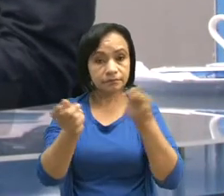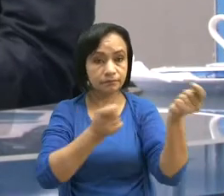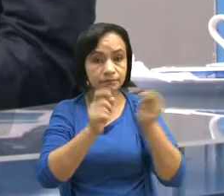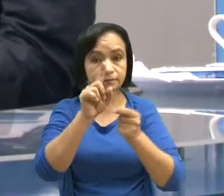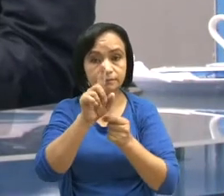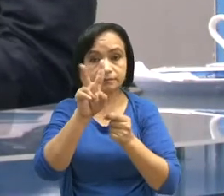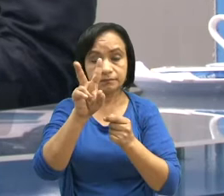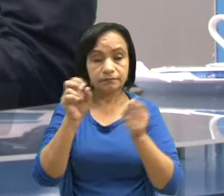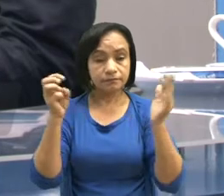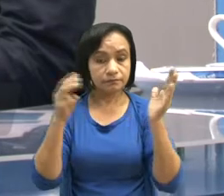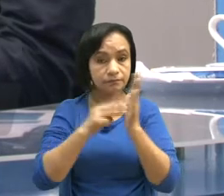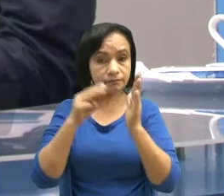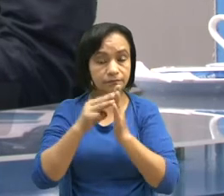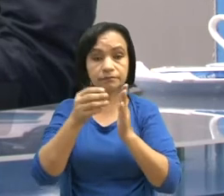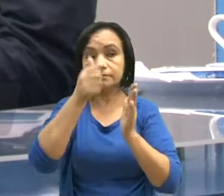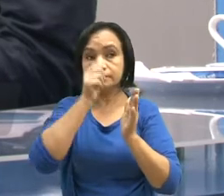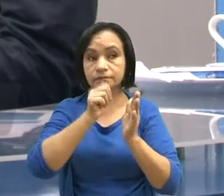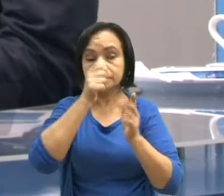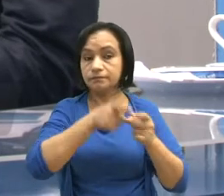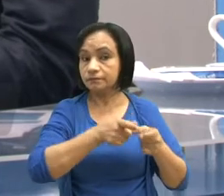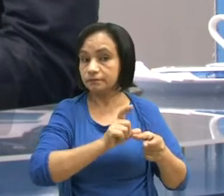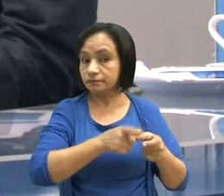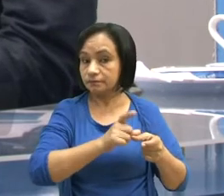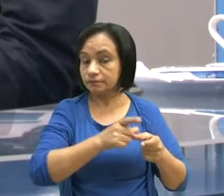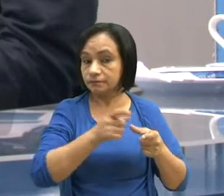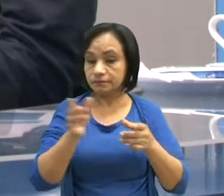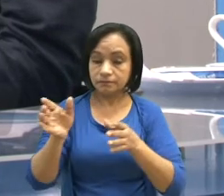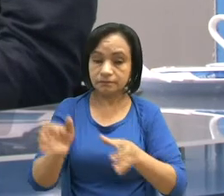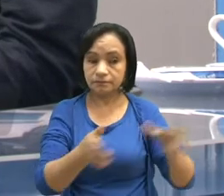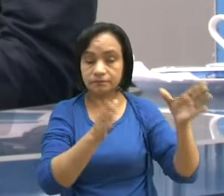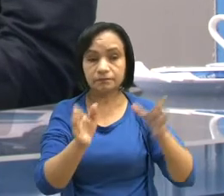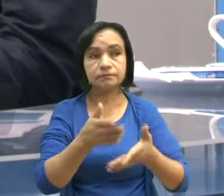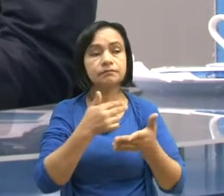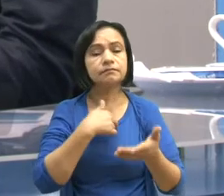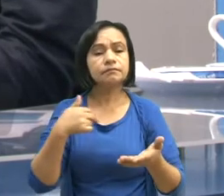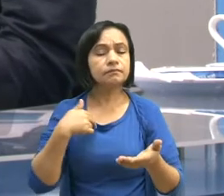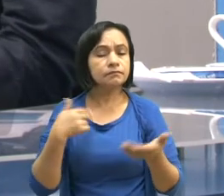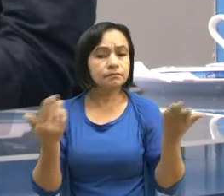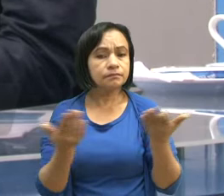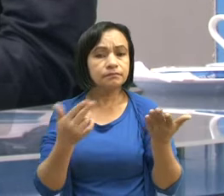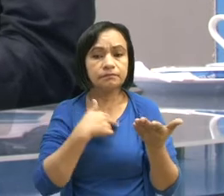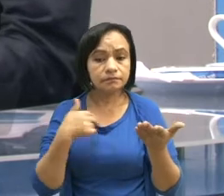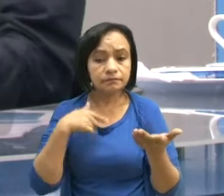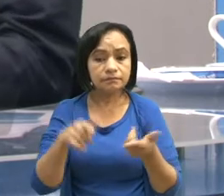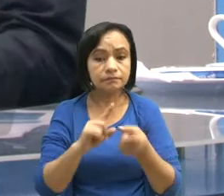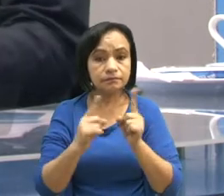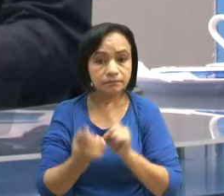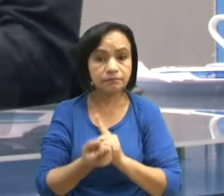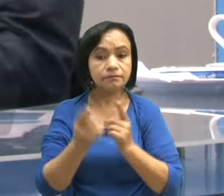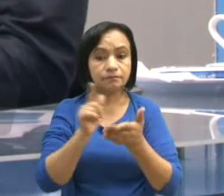de 120 millones de metros cúbicos de aguas residuales fueron debidamente tratadas,